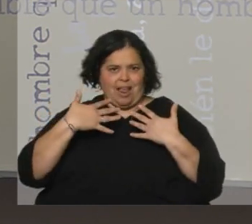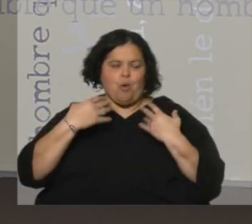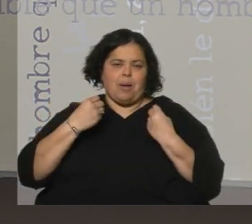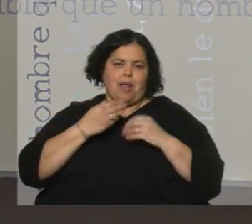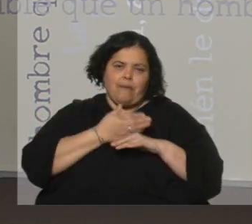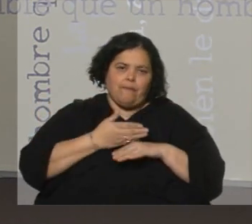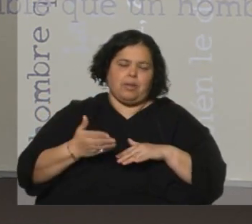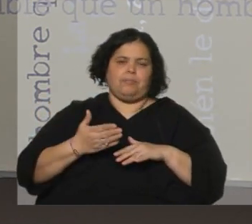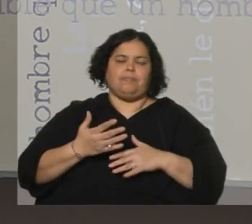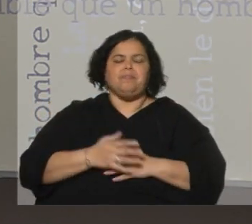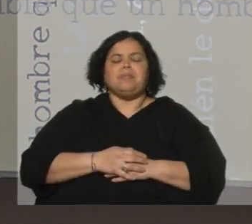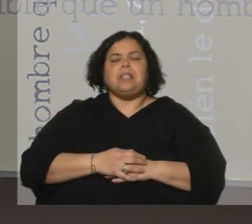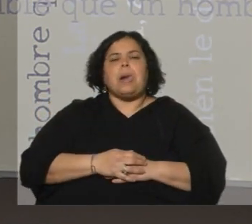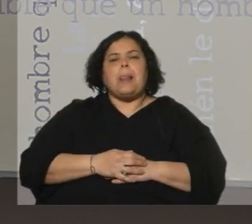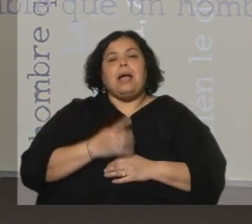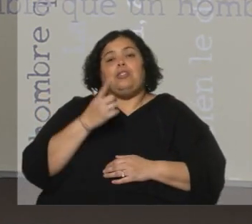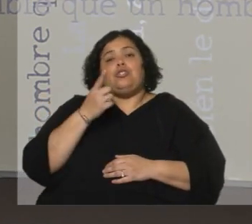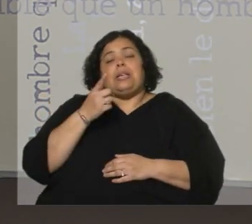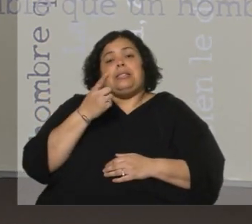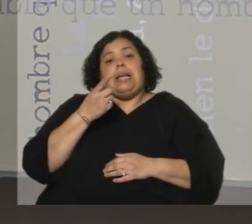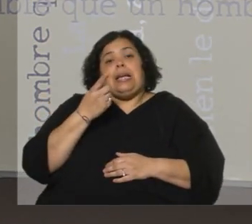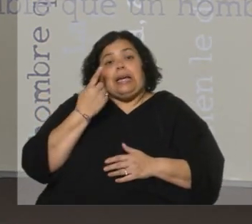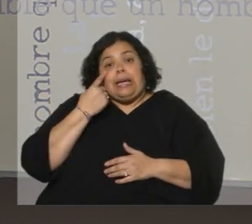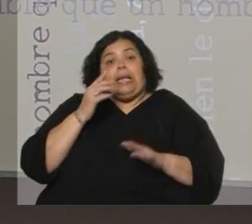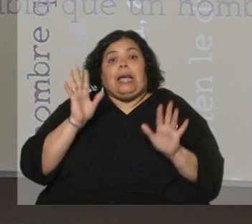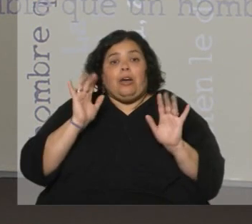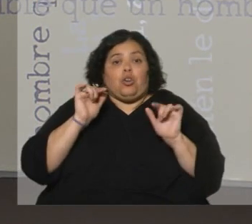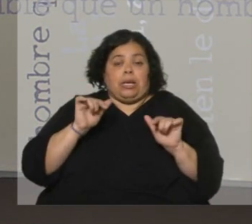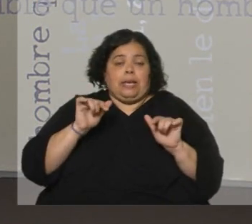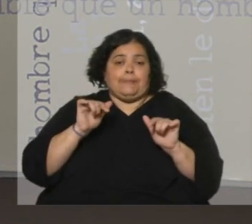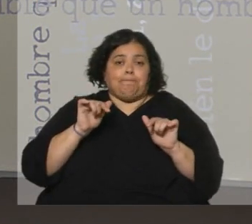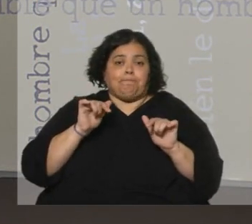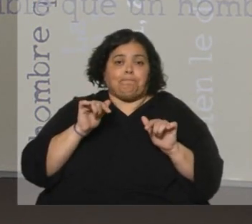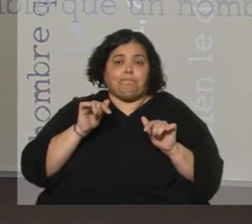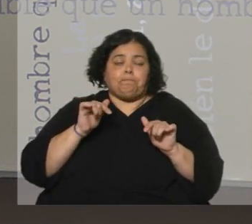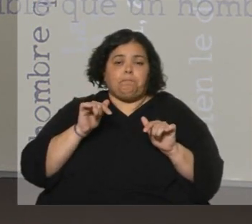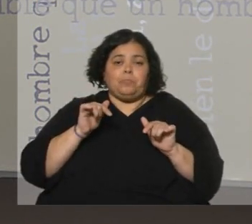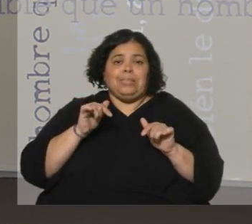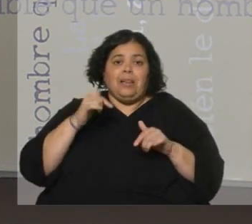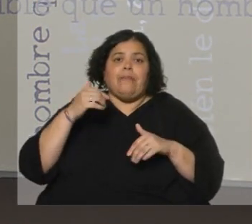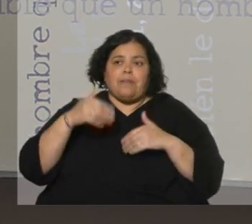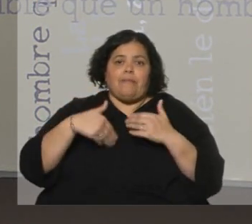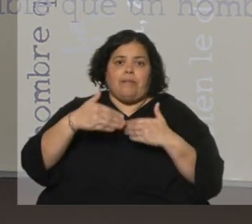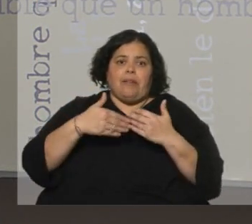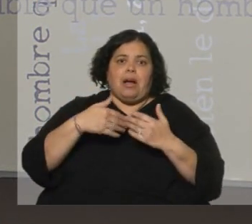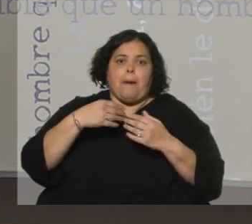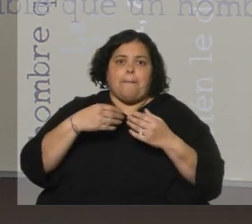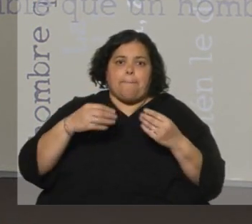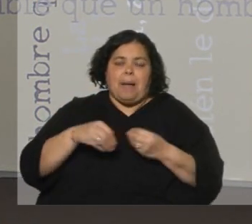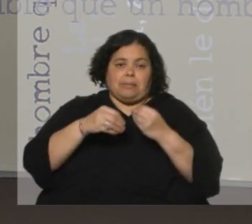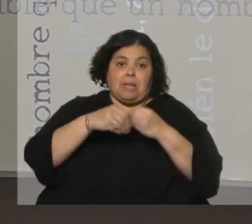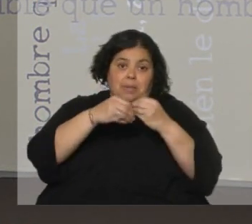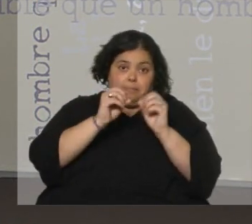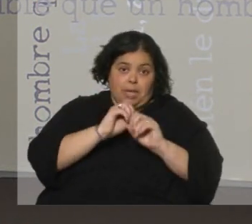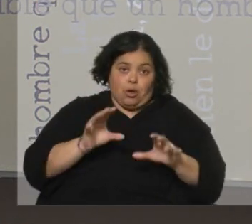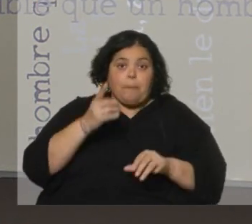seca creo que que que vamos estos eventos digamos extremos parecen ser cada vez más próximos pero creo que En definitiva También tenemos